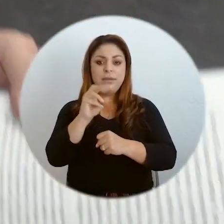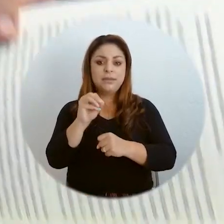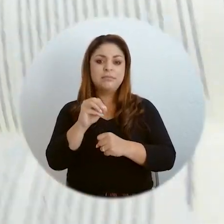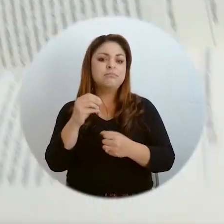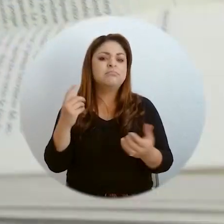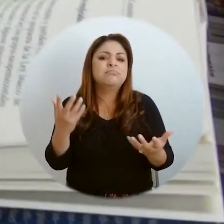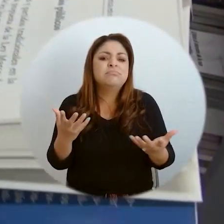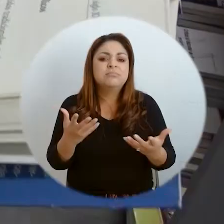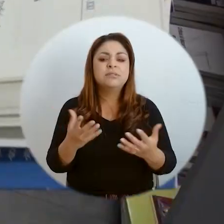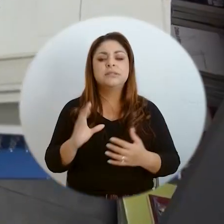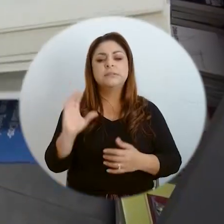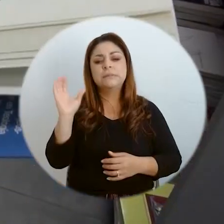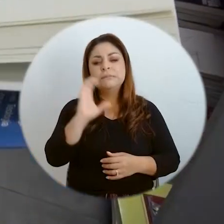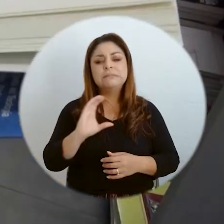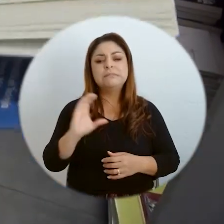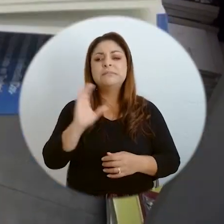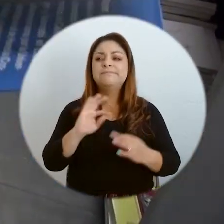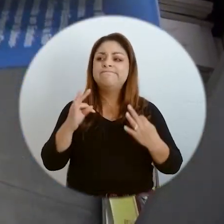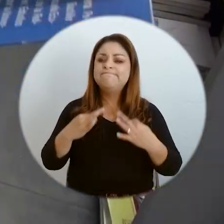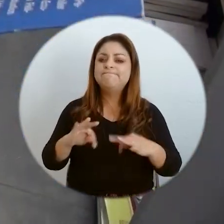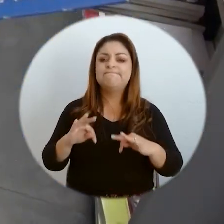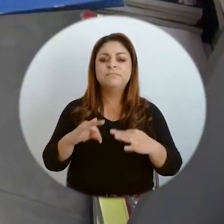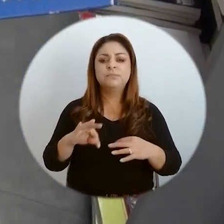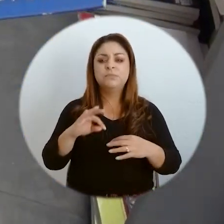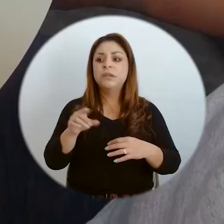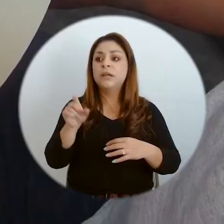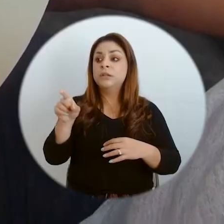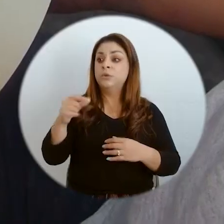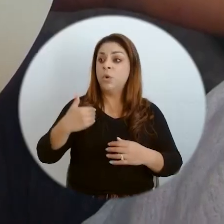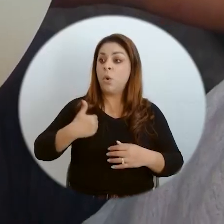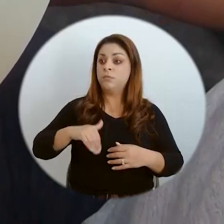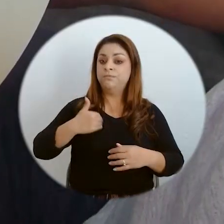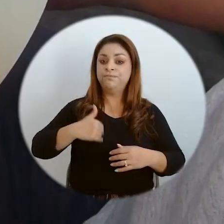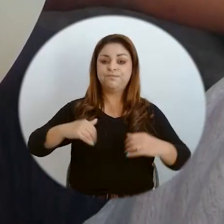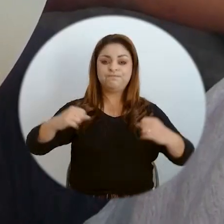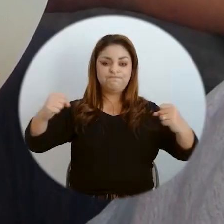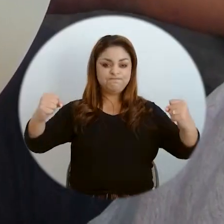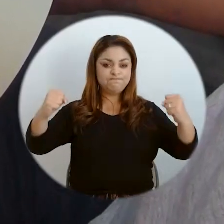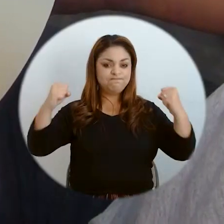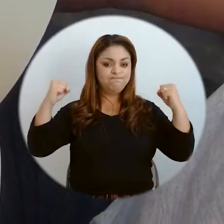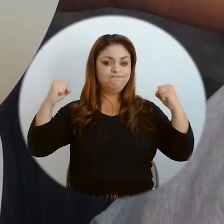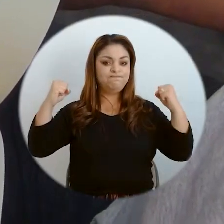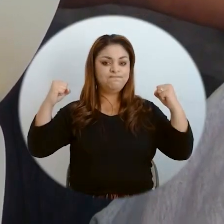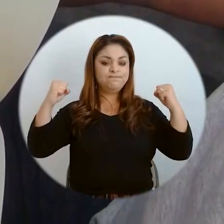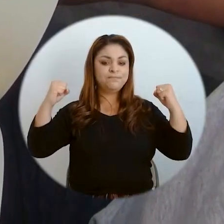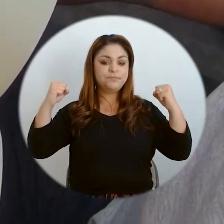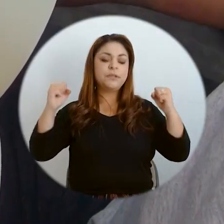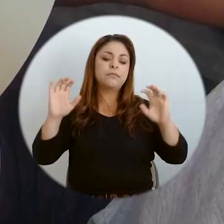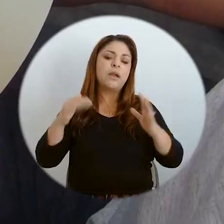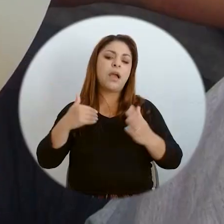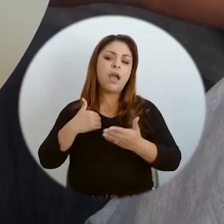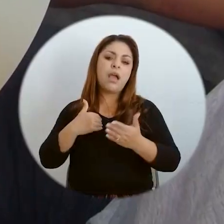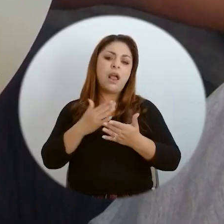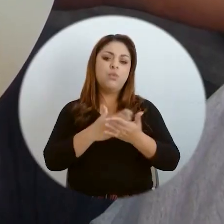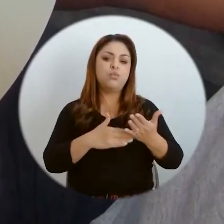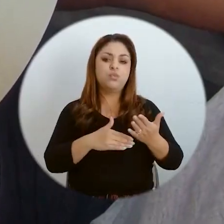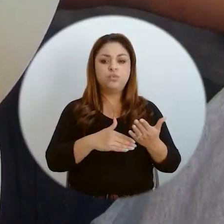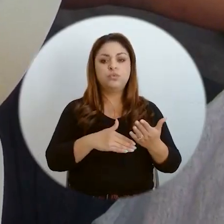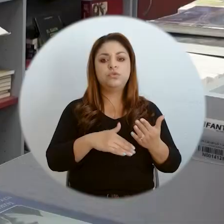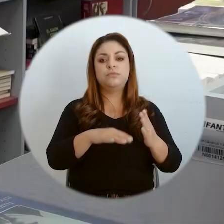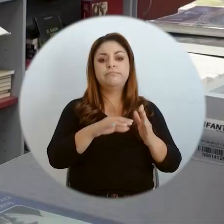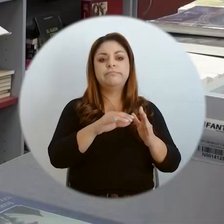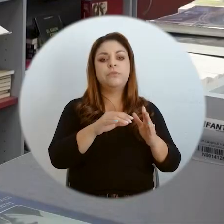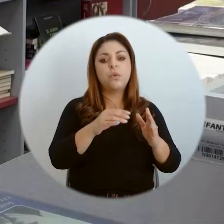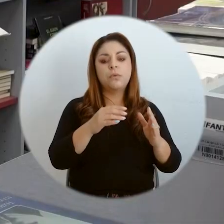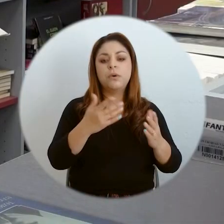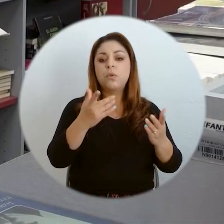una búsqueda por soluciones en hombres fuertes, y digo en hombres fuertes aunque han habido excepciones, ¿verdad? Como